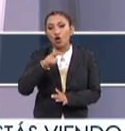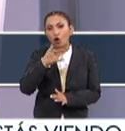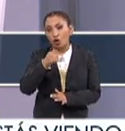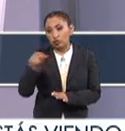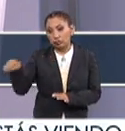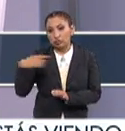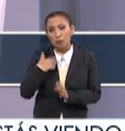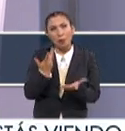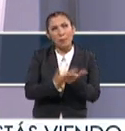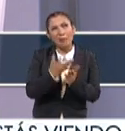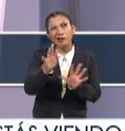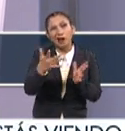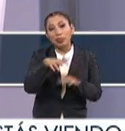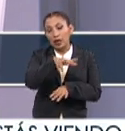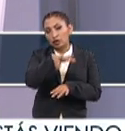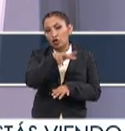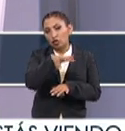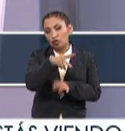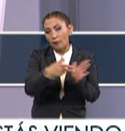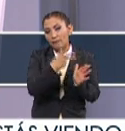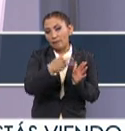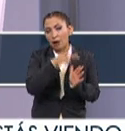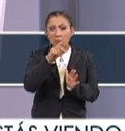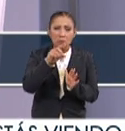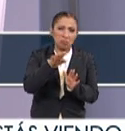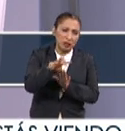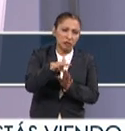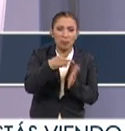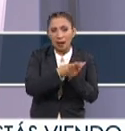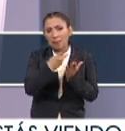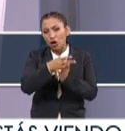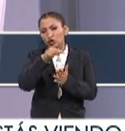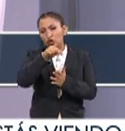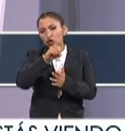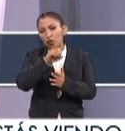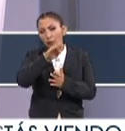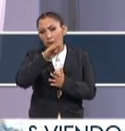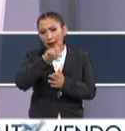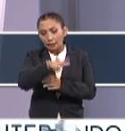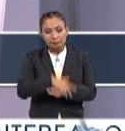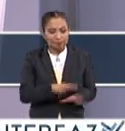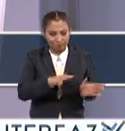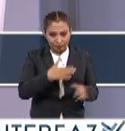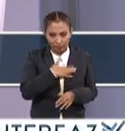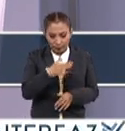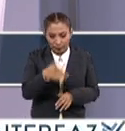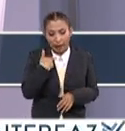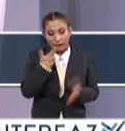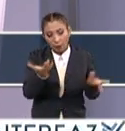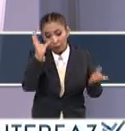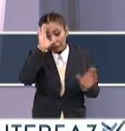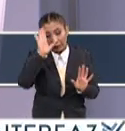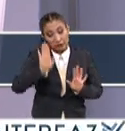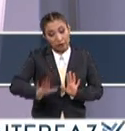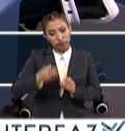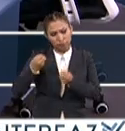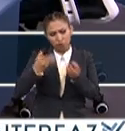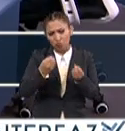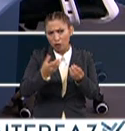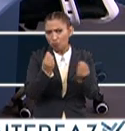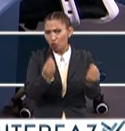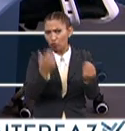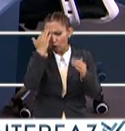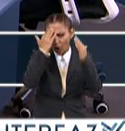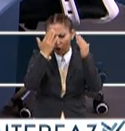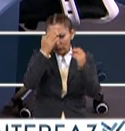recibido como alrededor de 18 a 19 premios Nobel con este. Entonces, sí, es una ciencia que ha aportado mucho